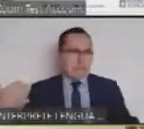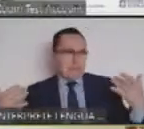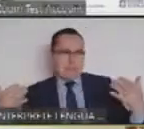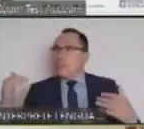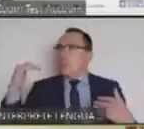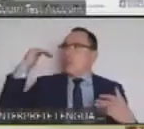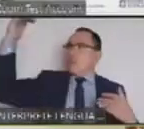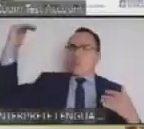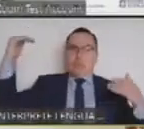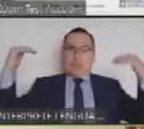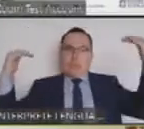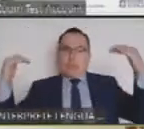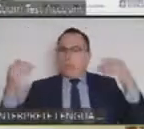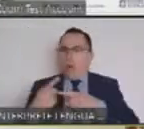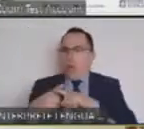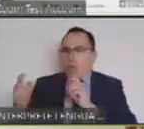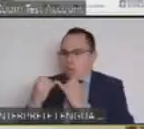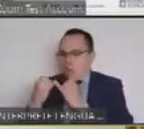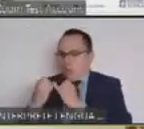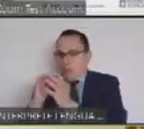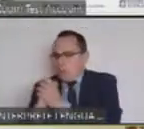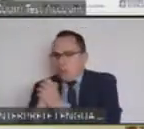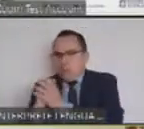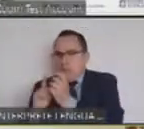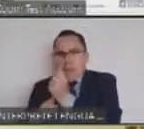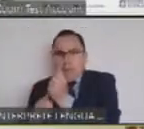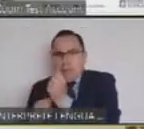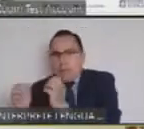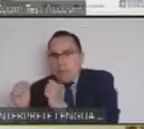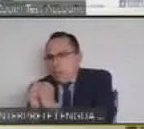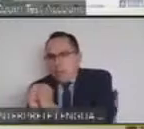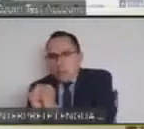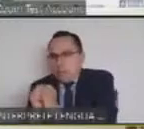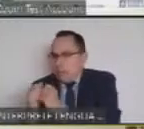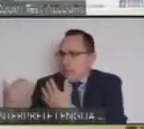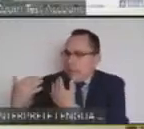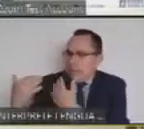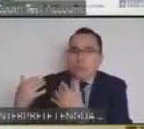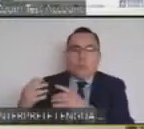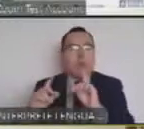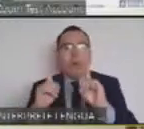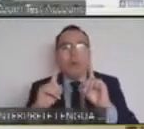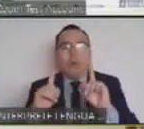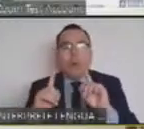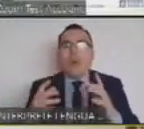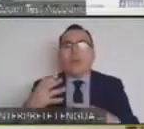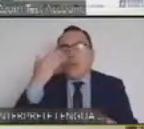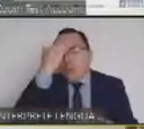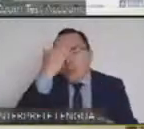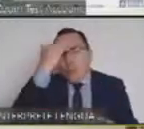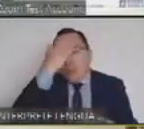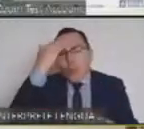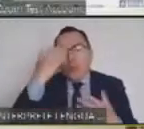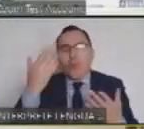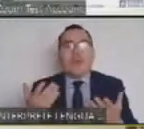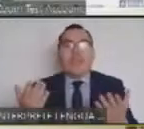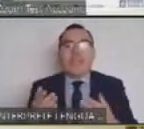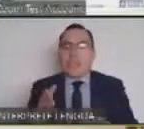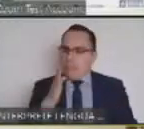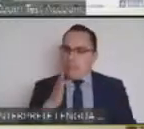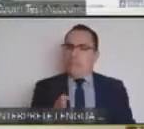de las personas con las que convive. La verdad que ese es el sentido del asunto. Lo que nos preocupa realmente es la